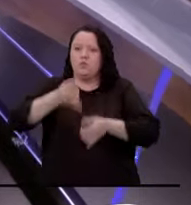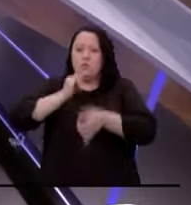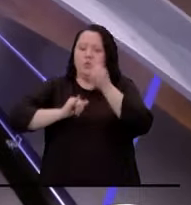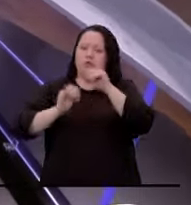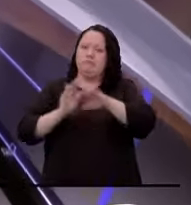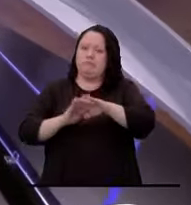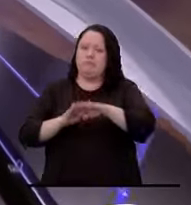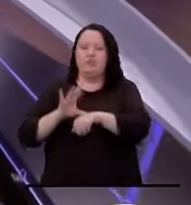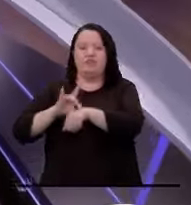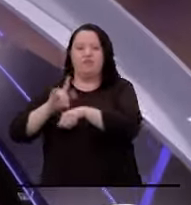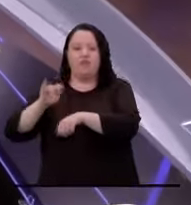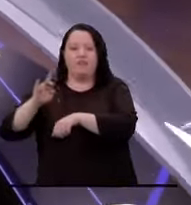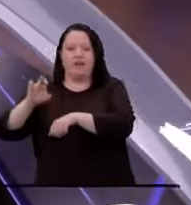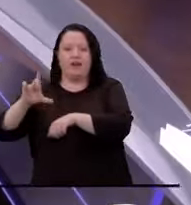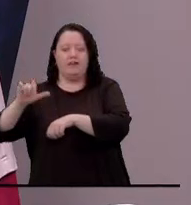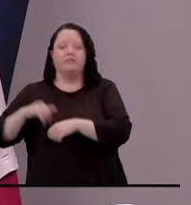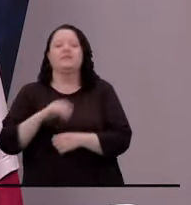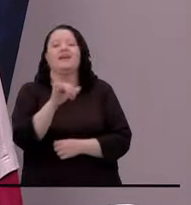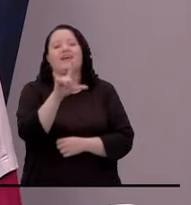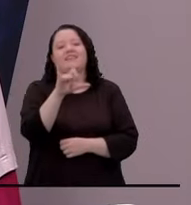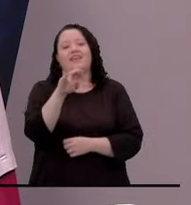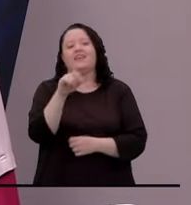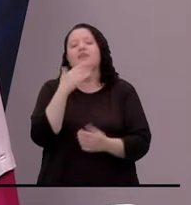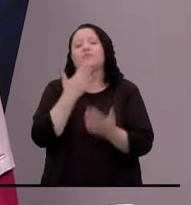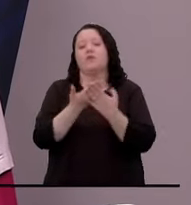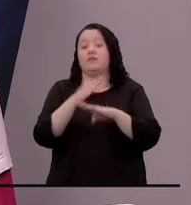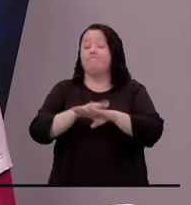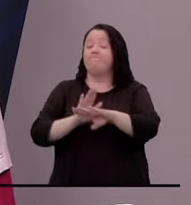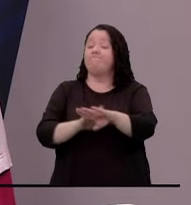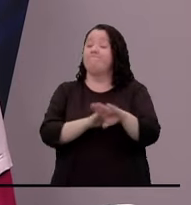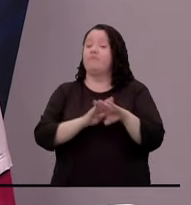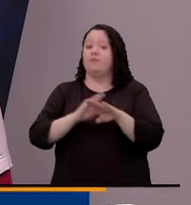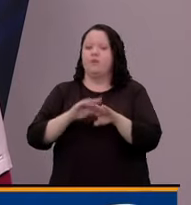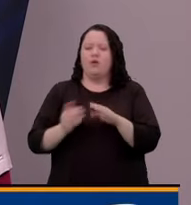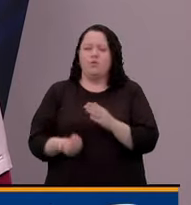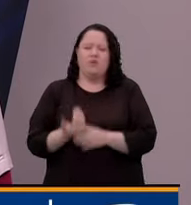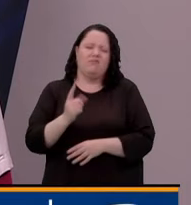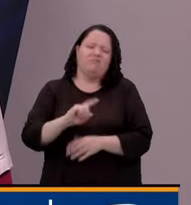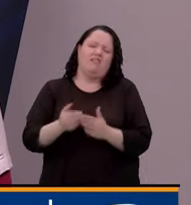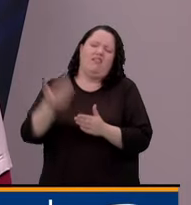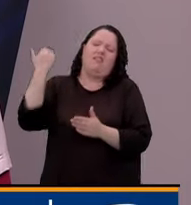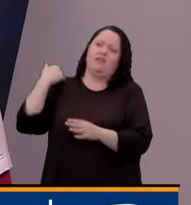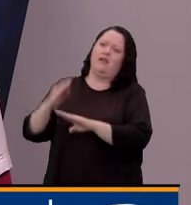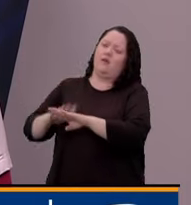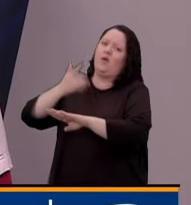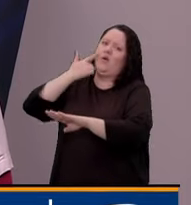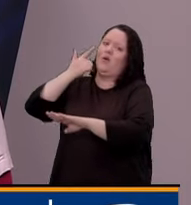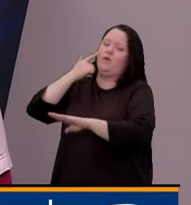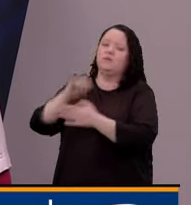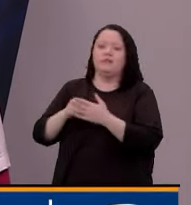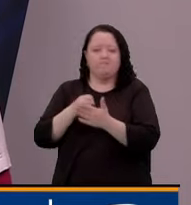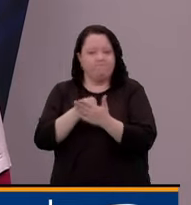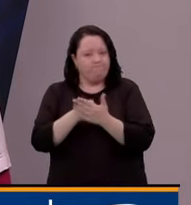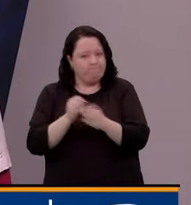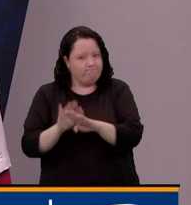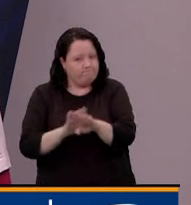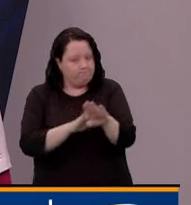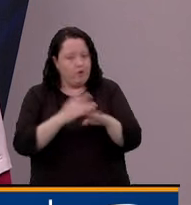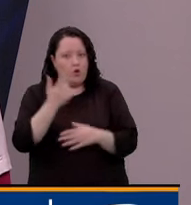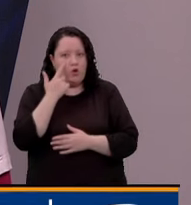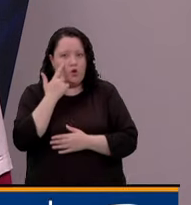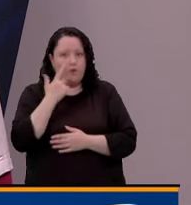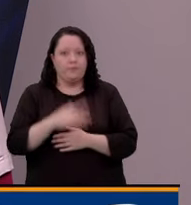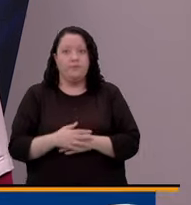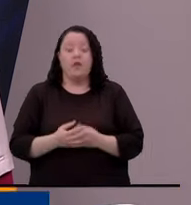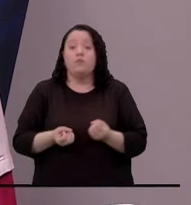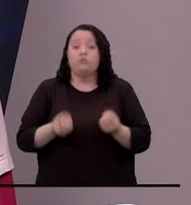Fernanda. Catalina, buenas tardes. Sí, una advertencia que además no es nueva. Con respecto al uso de estos productos, quiero hacer énfasis en algo. Y es que en